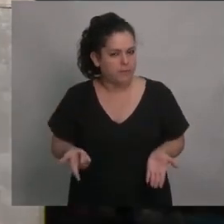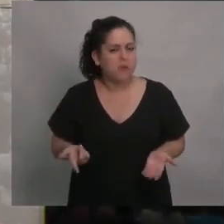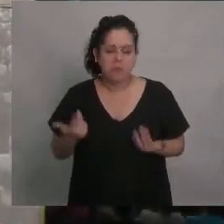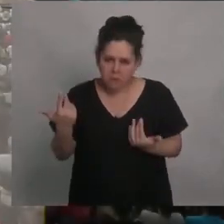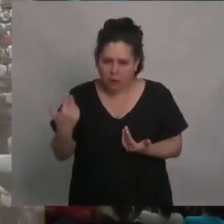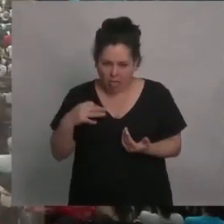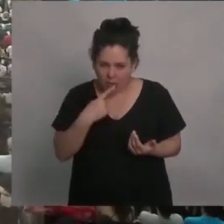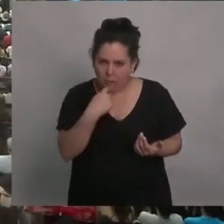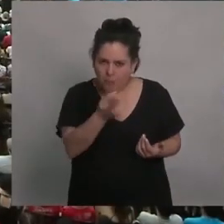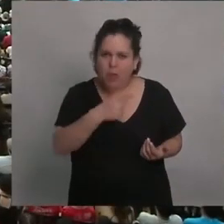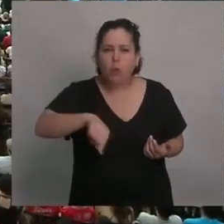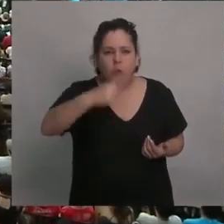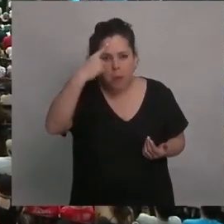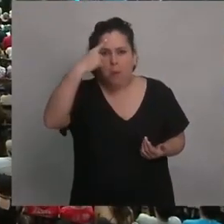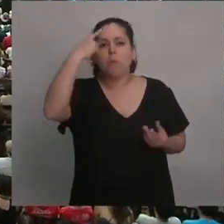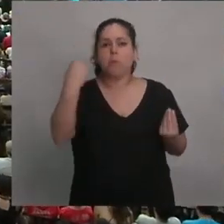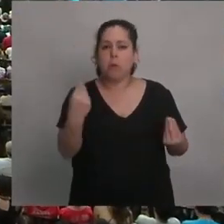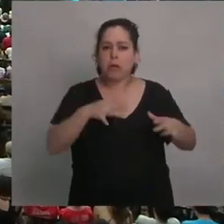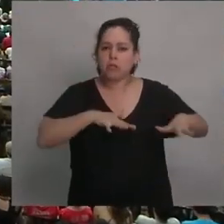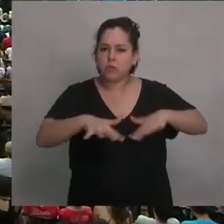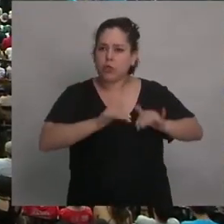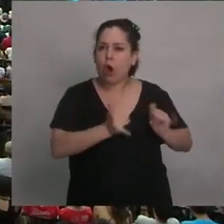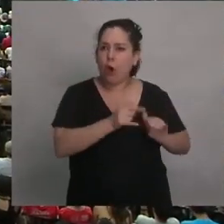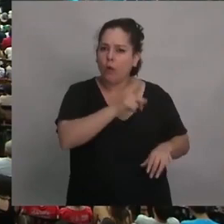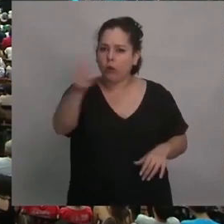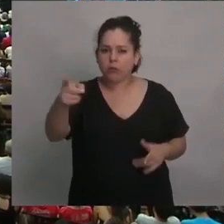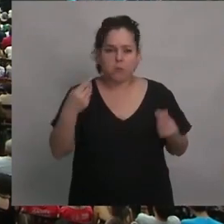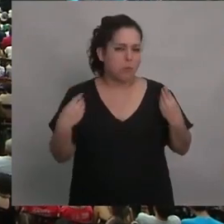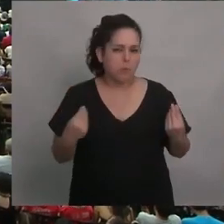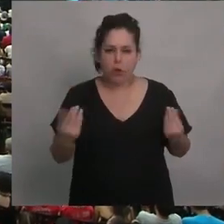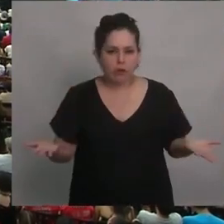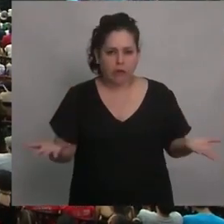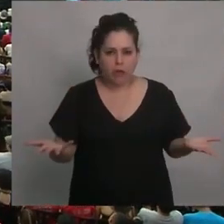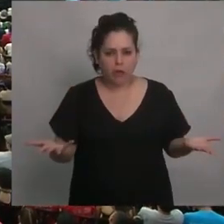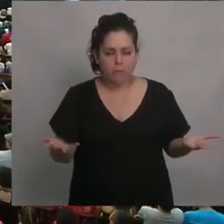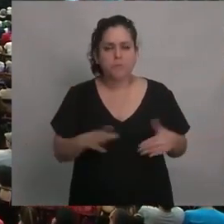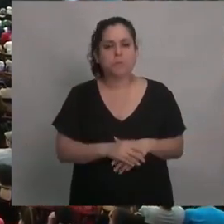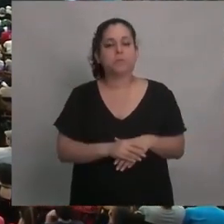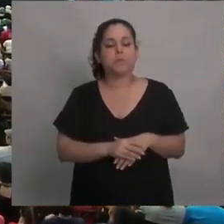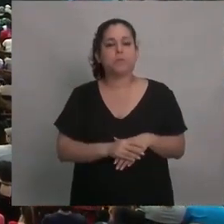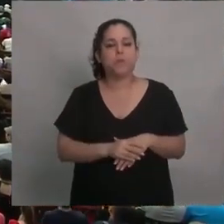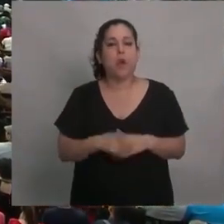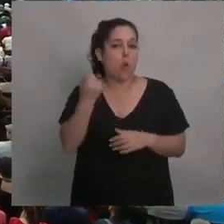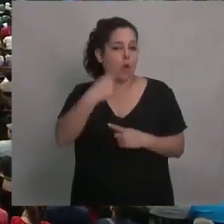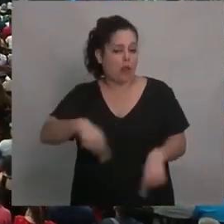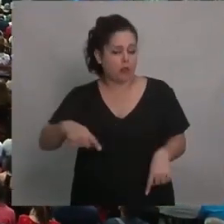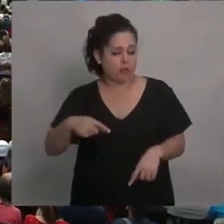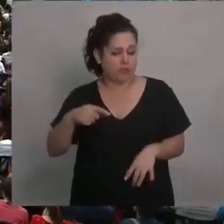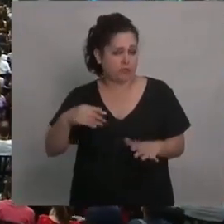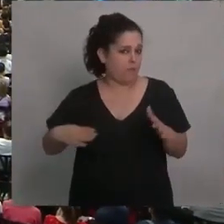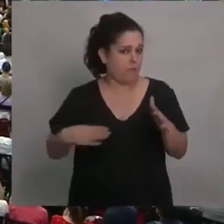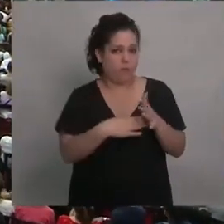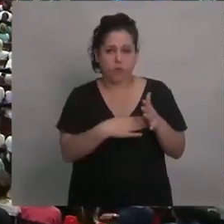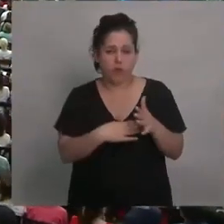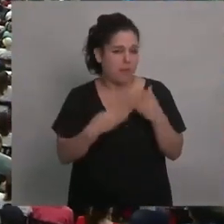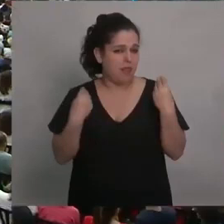que preguntar por qué. ¿Qué es lo que realmente pasó en este proceso, ¿no? Una de las expresiones fundamentales